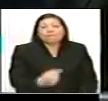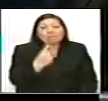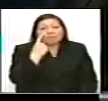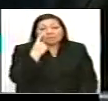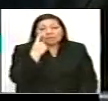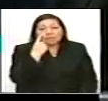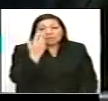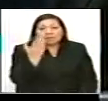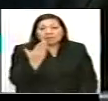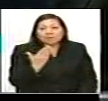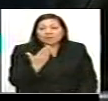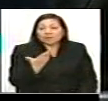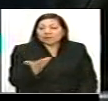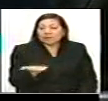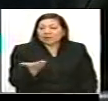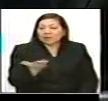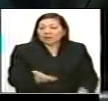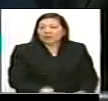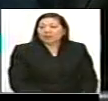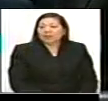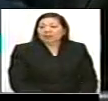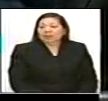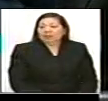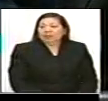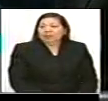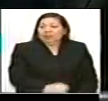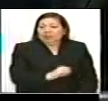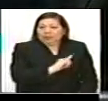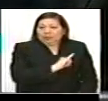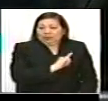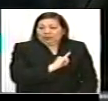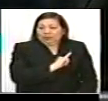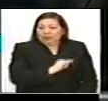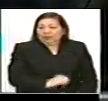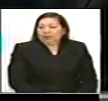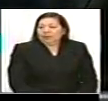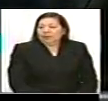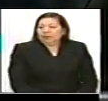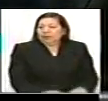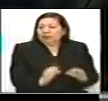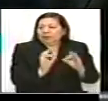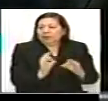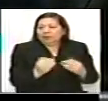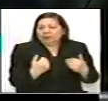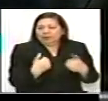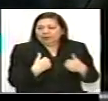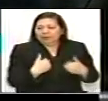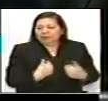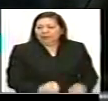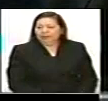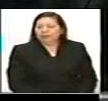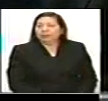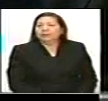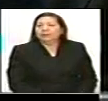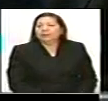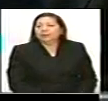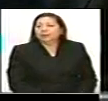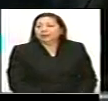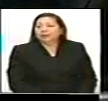que es la institución siempre tuvo un recelo